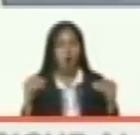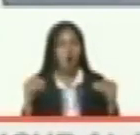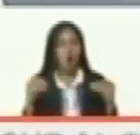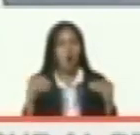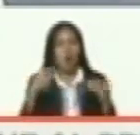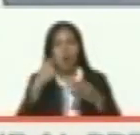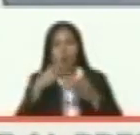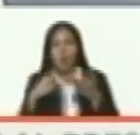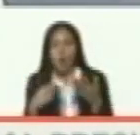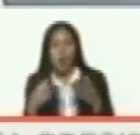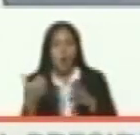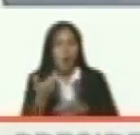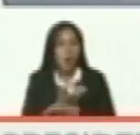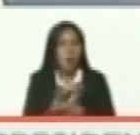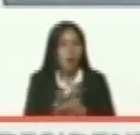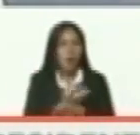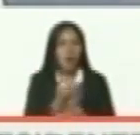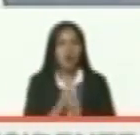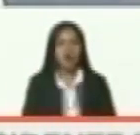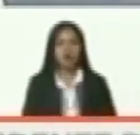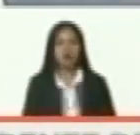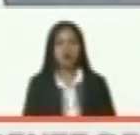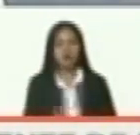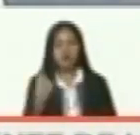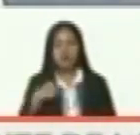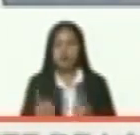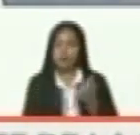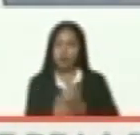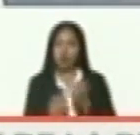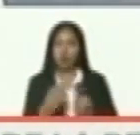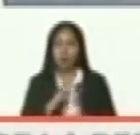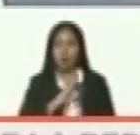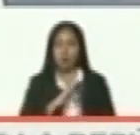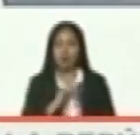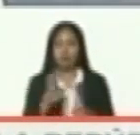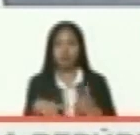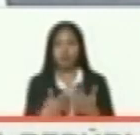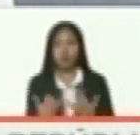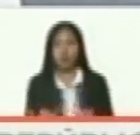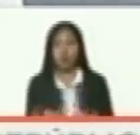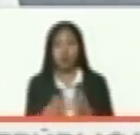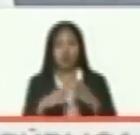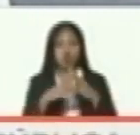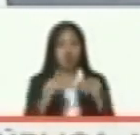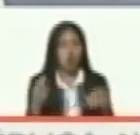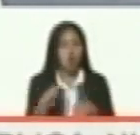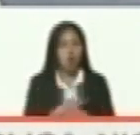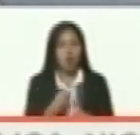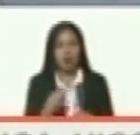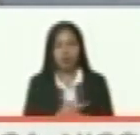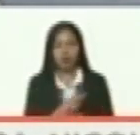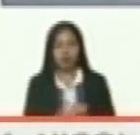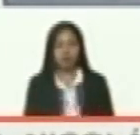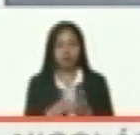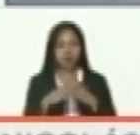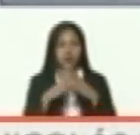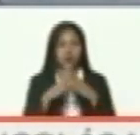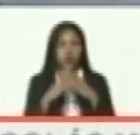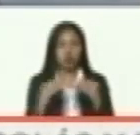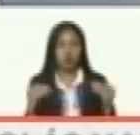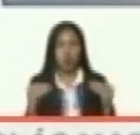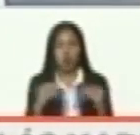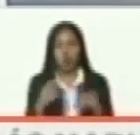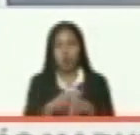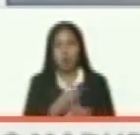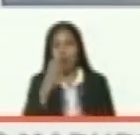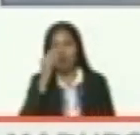pastores. Les digo, cuenten con mi apoyo. Y a partir de hoy, todos los gobernadores,